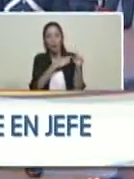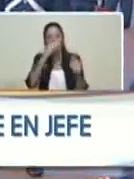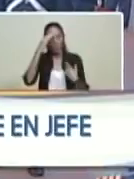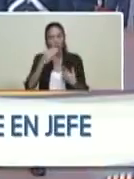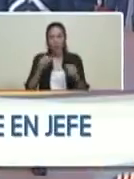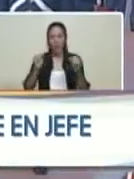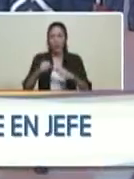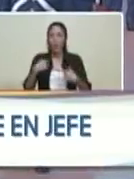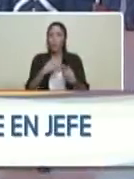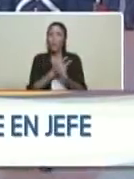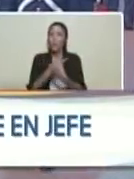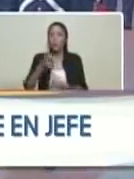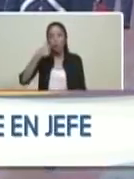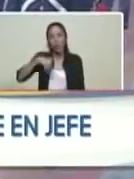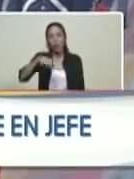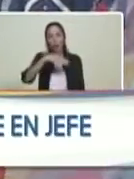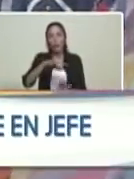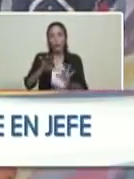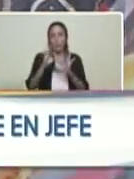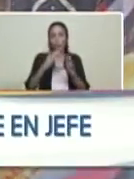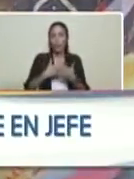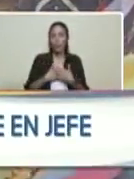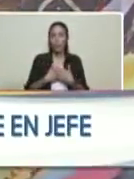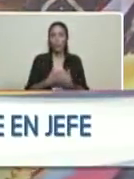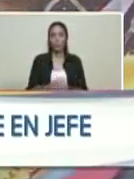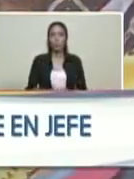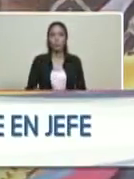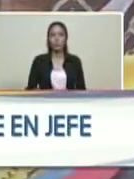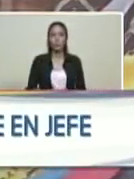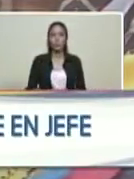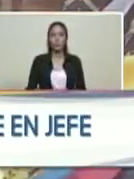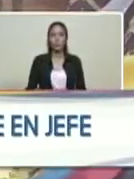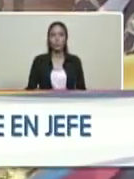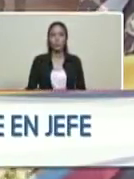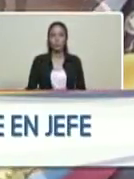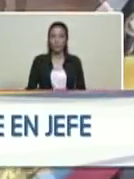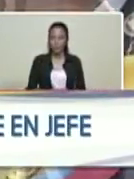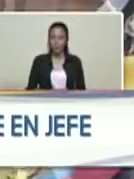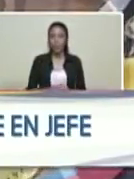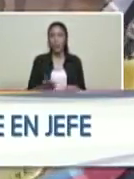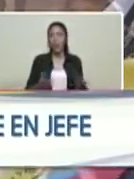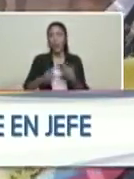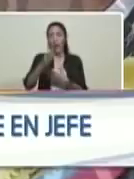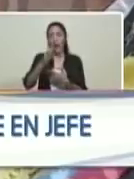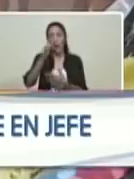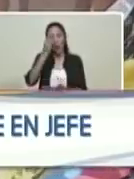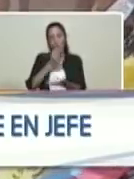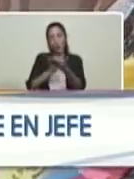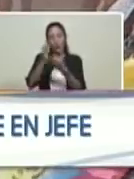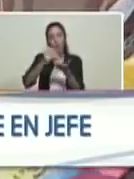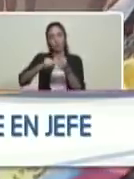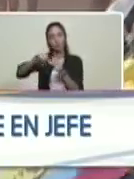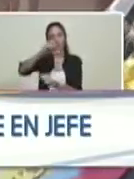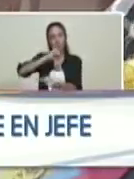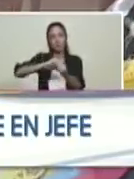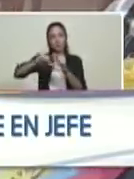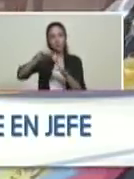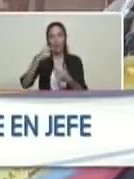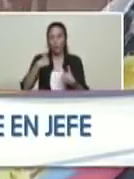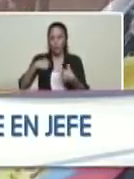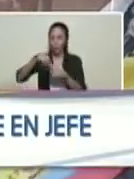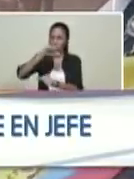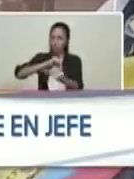por voluntad de un pueblo lealtad con lealtad se paga cuenten con mi libertad